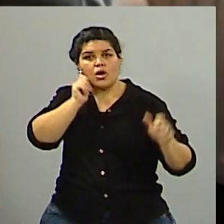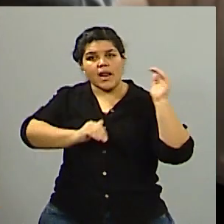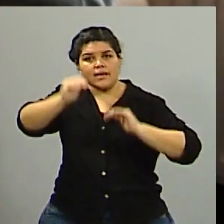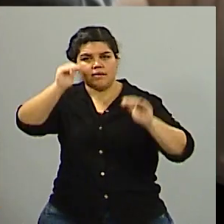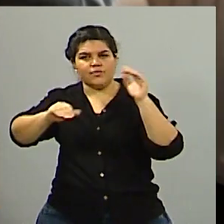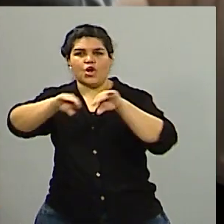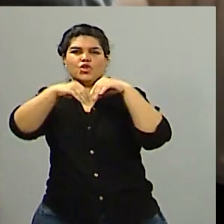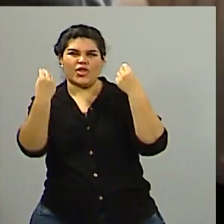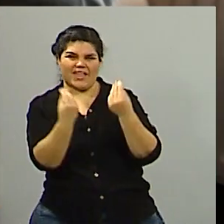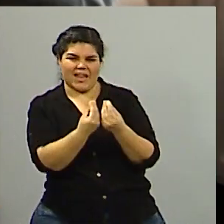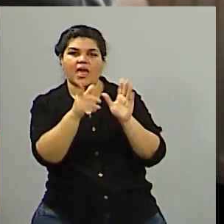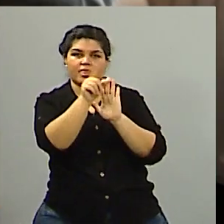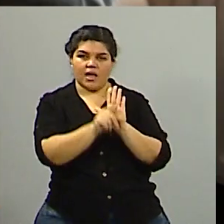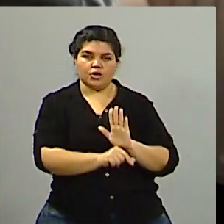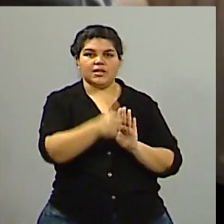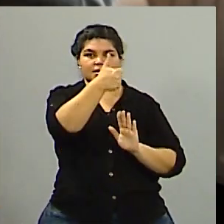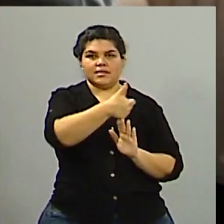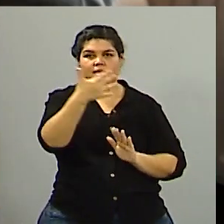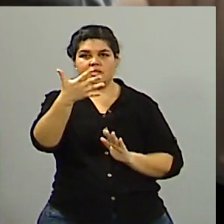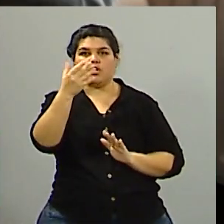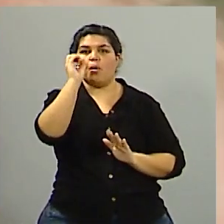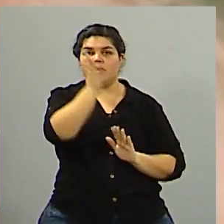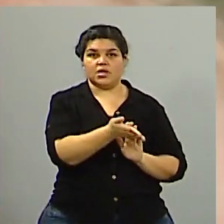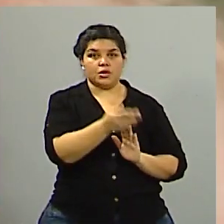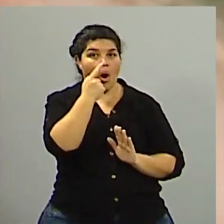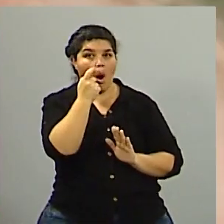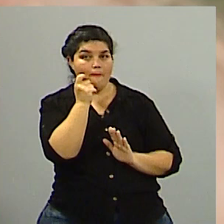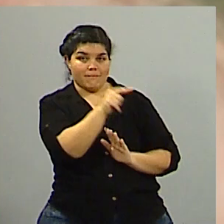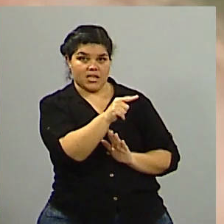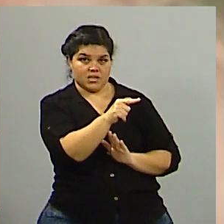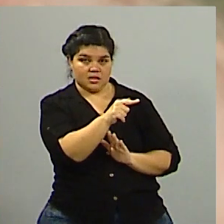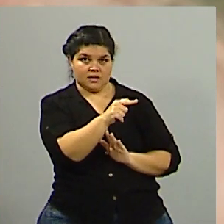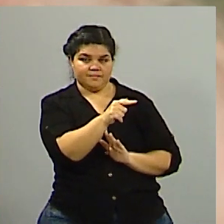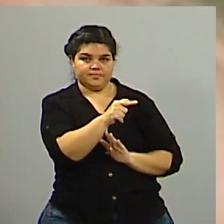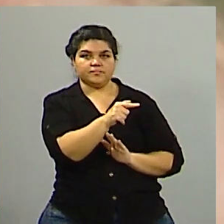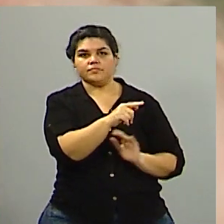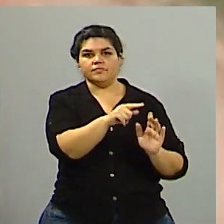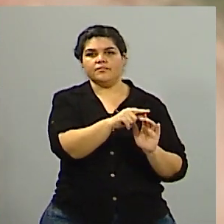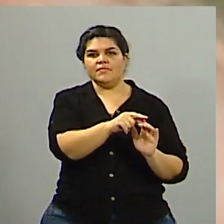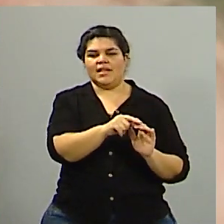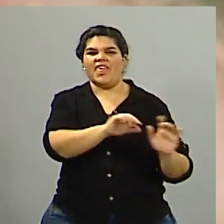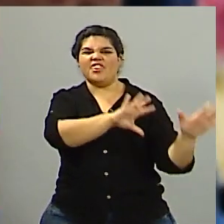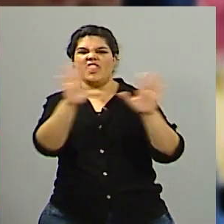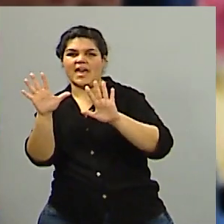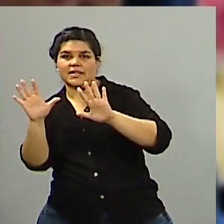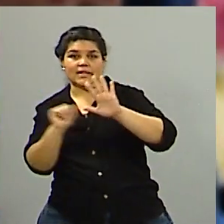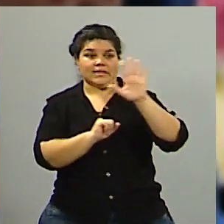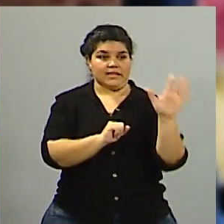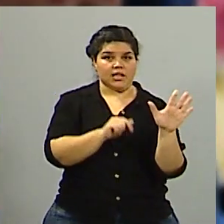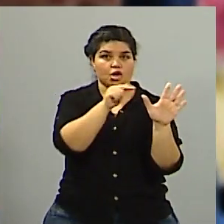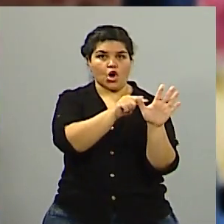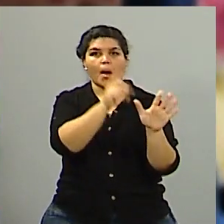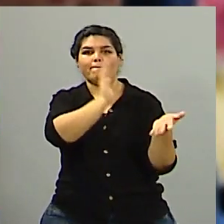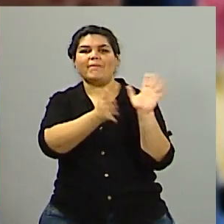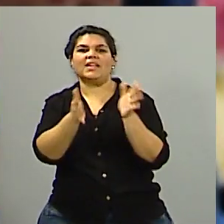del 65% de los victimarios fueron de género masculino a esas personas mayores y 5 de cada 10 había sufrido maltrato